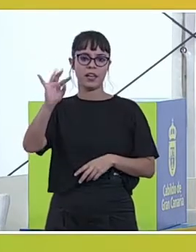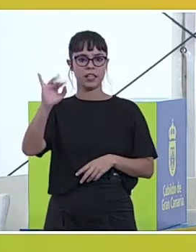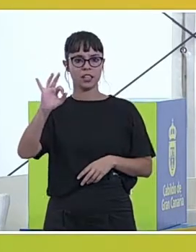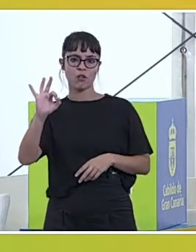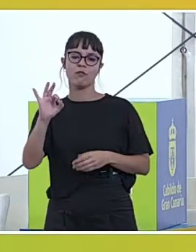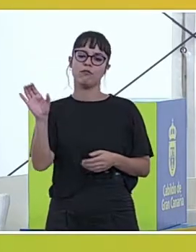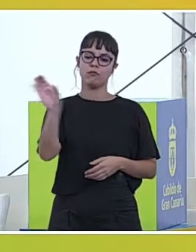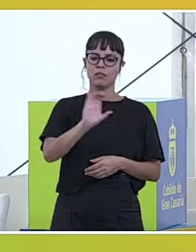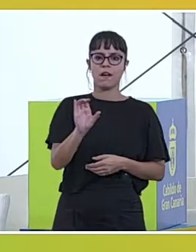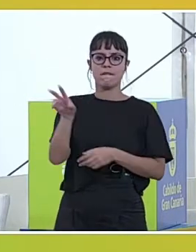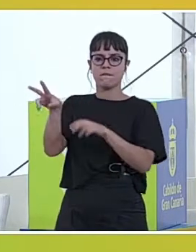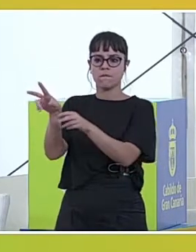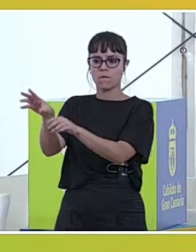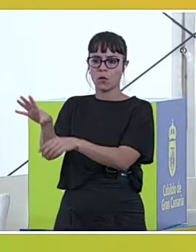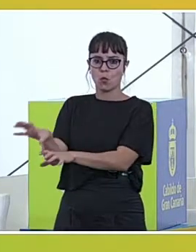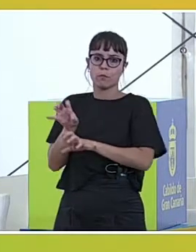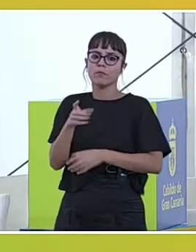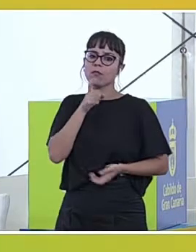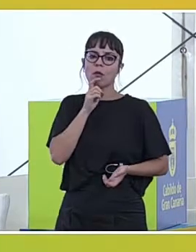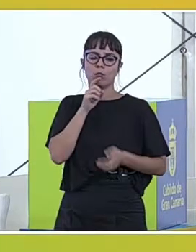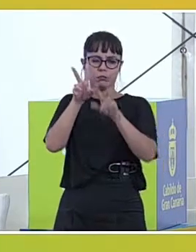tipo de parámetros.